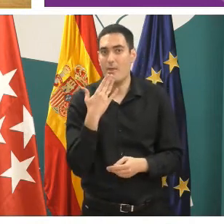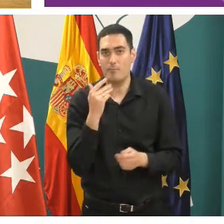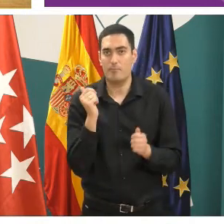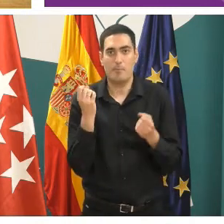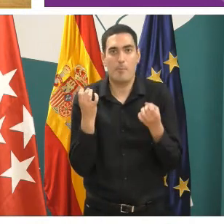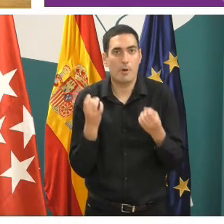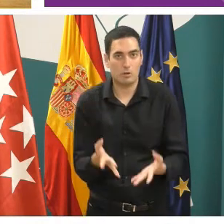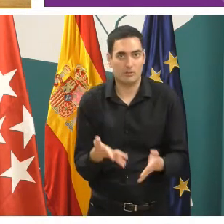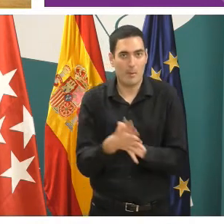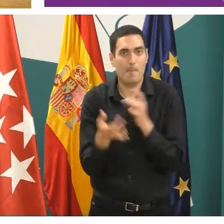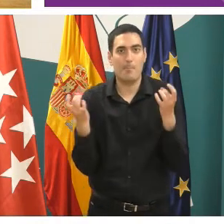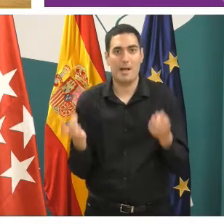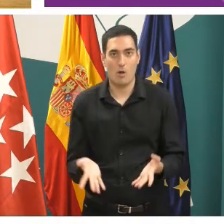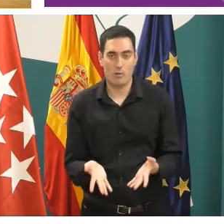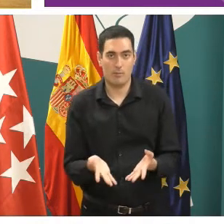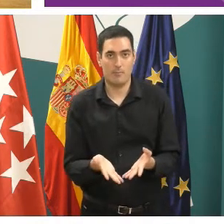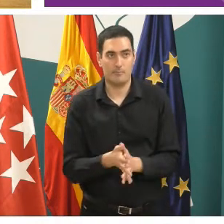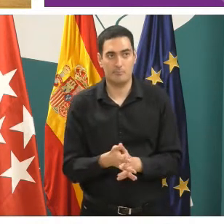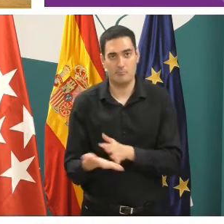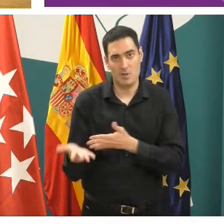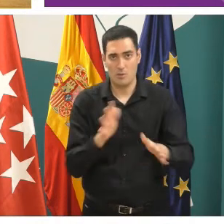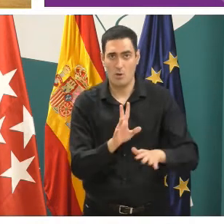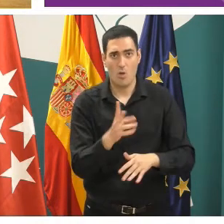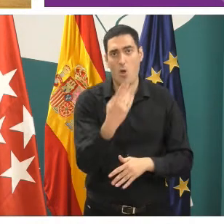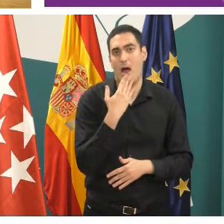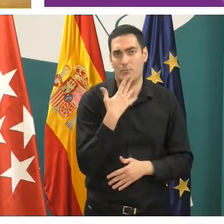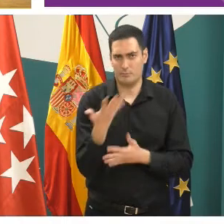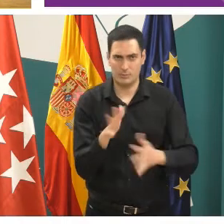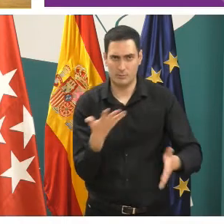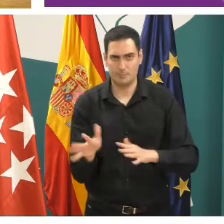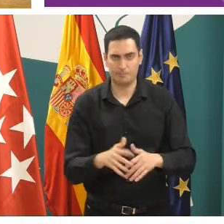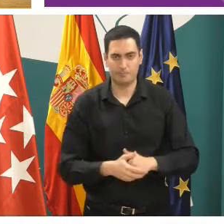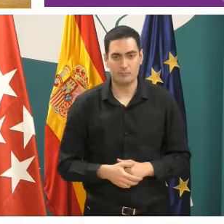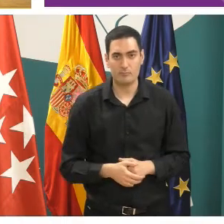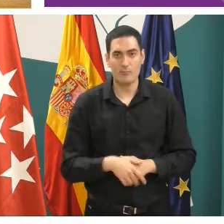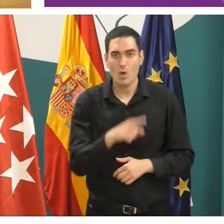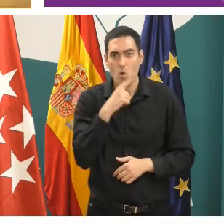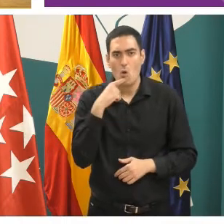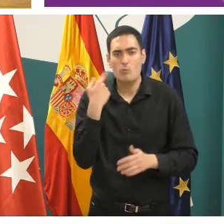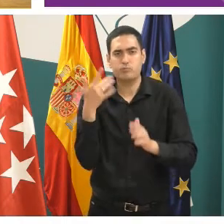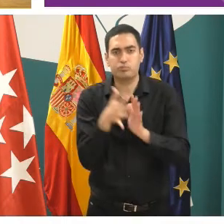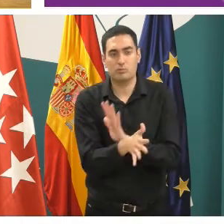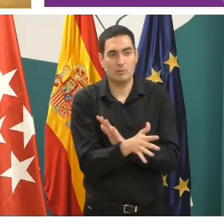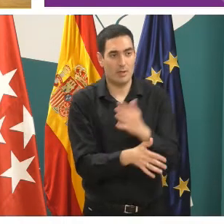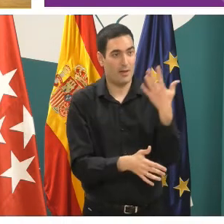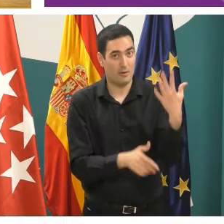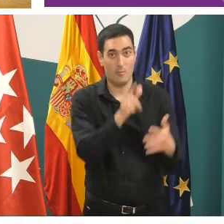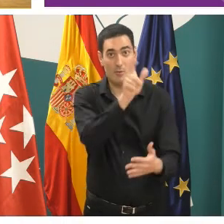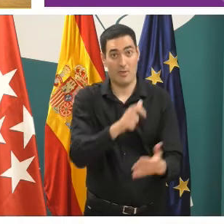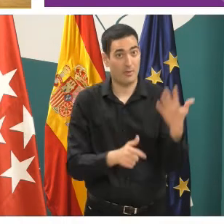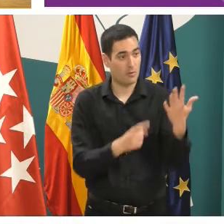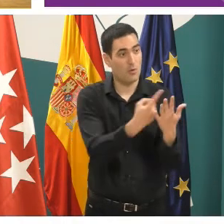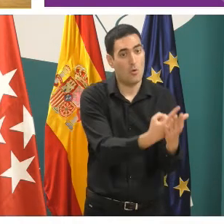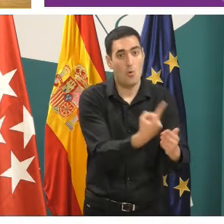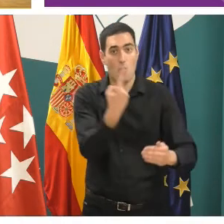comienzo precoz, en torno a los 2 años. Tienen dolores crónicos 1 de cada 5 personas,